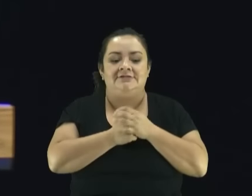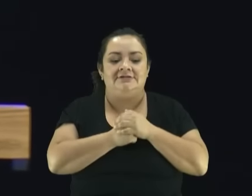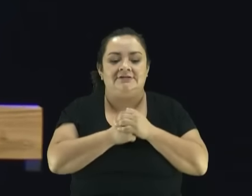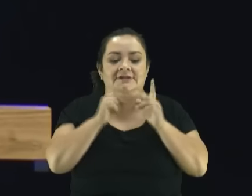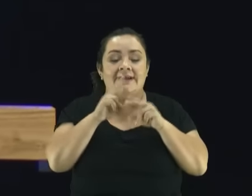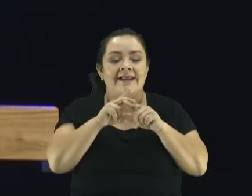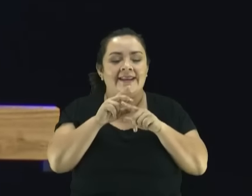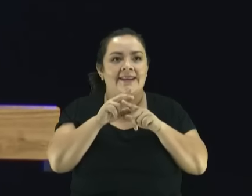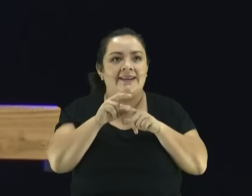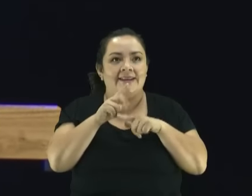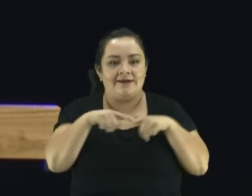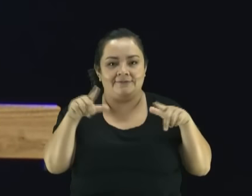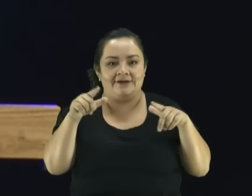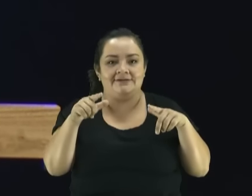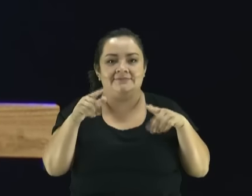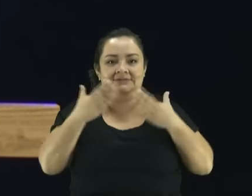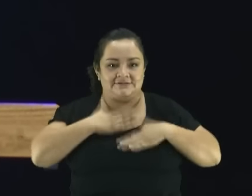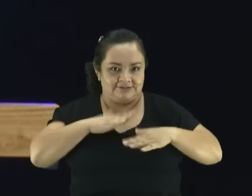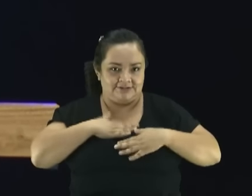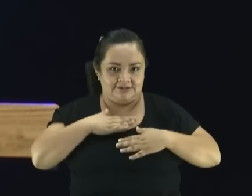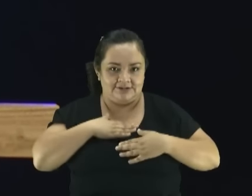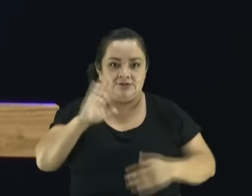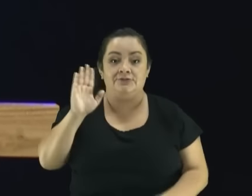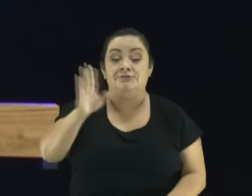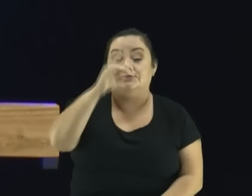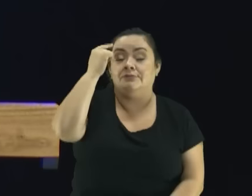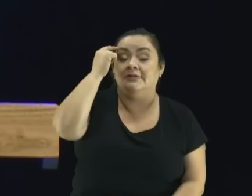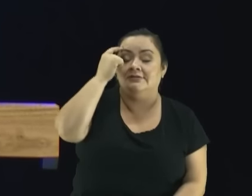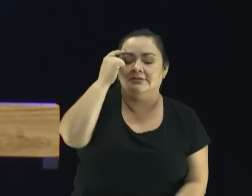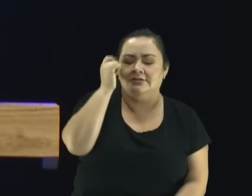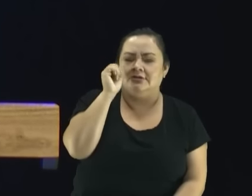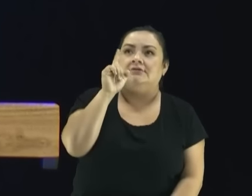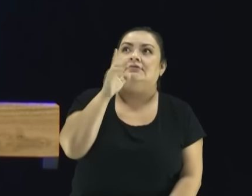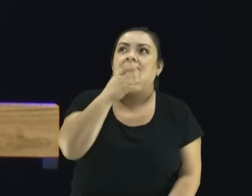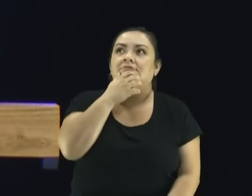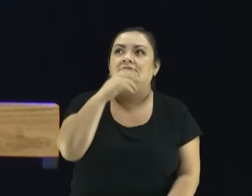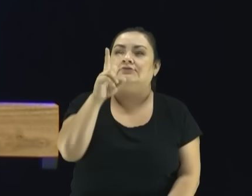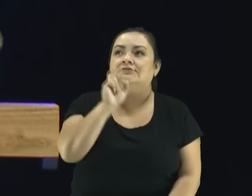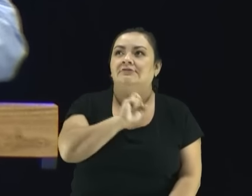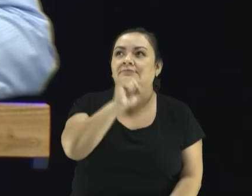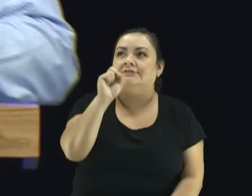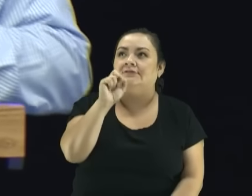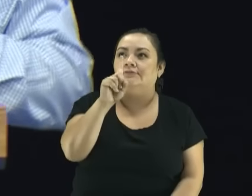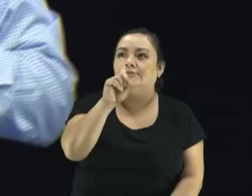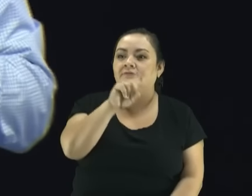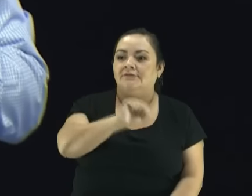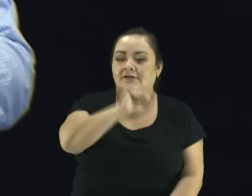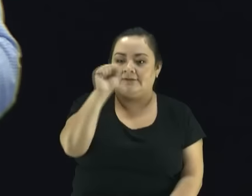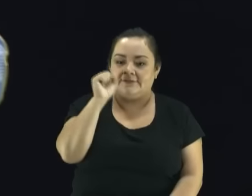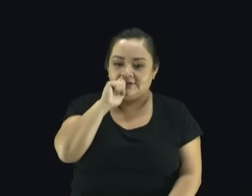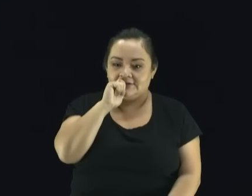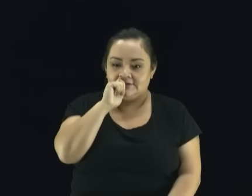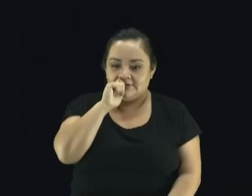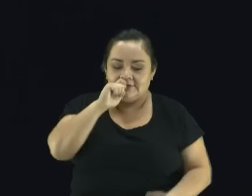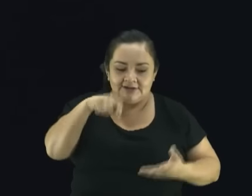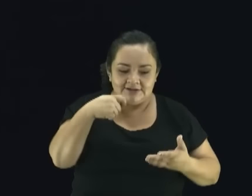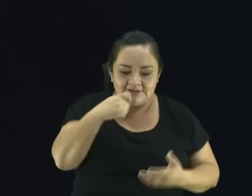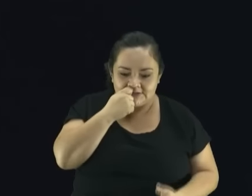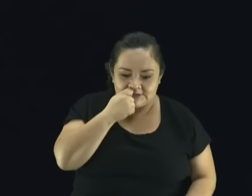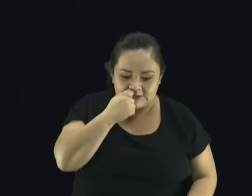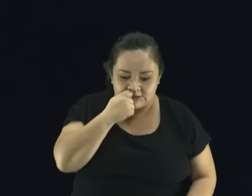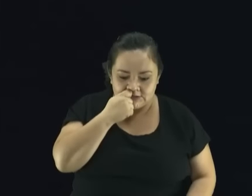más tranquilo eso que te está martillando la mente eso que te despierta a las 2 de la mañana eso que te despierta a las 1 de la mañana eso que no te deja tomarte la sopa tranquilo el